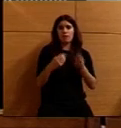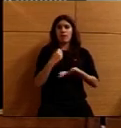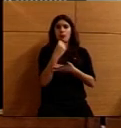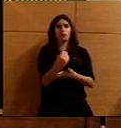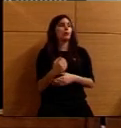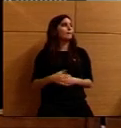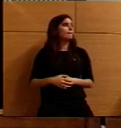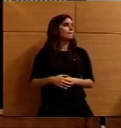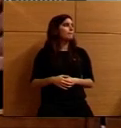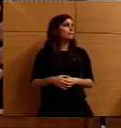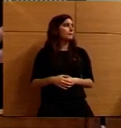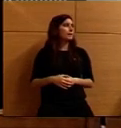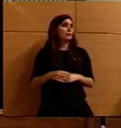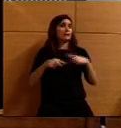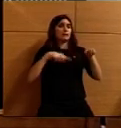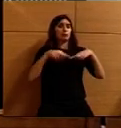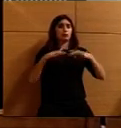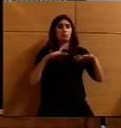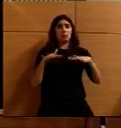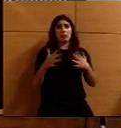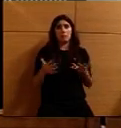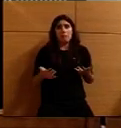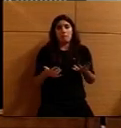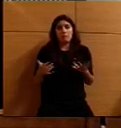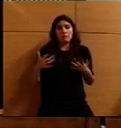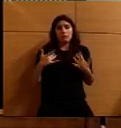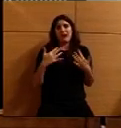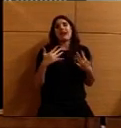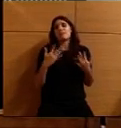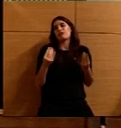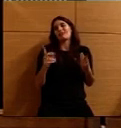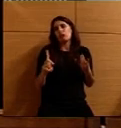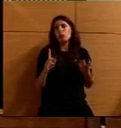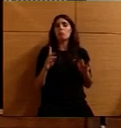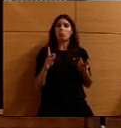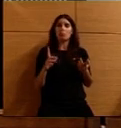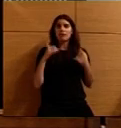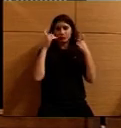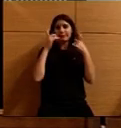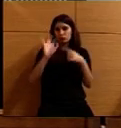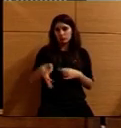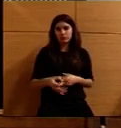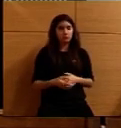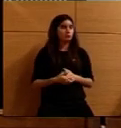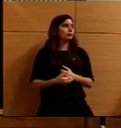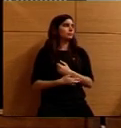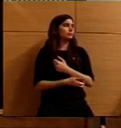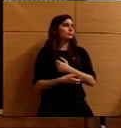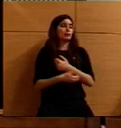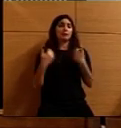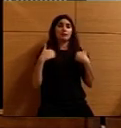comercio. Y transporte y movilidad, pues bueno, no va todo lo rápido que podía ir, pero sí que en el Rincón ya estamos hablando